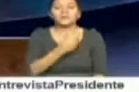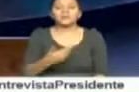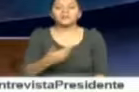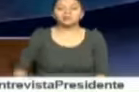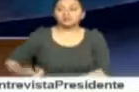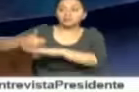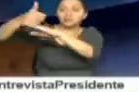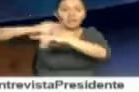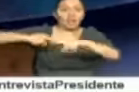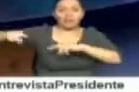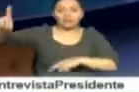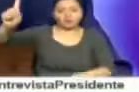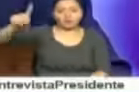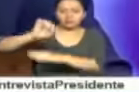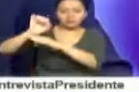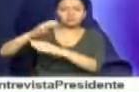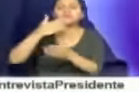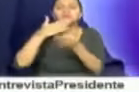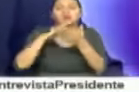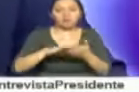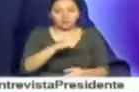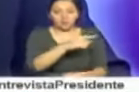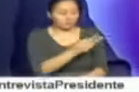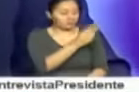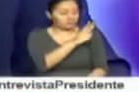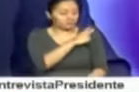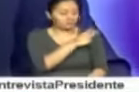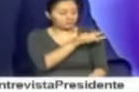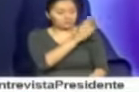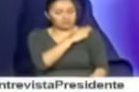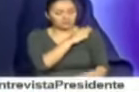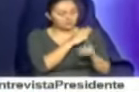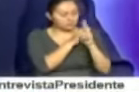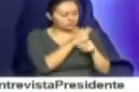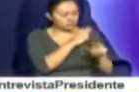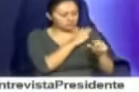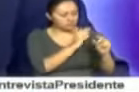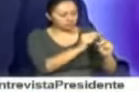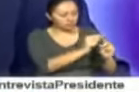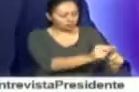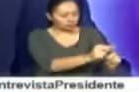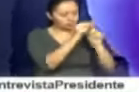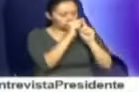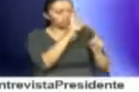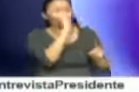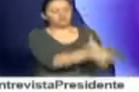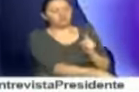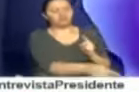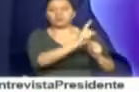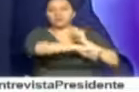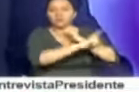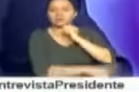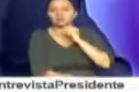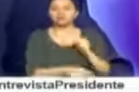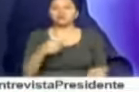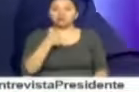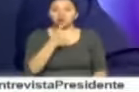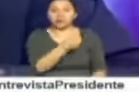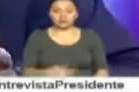es su superior? Uh-huh. O sea, si un capitán insulta a un mayor, eso sí es sancionado. Si ese capitán insulta al presidente de la República, no, porque de acuerdo a ellos no es su superior.